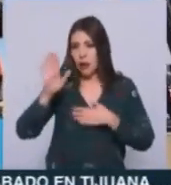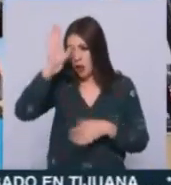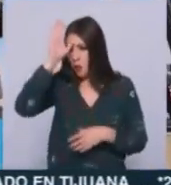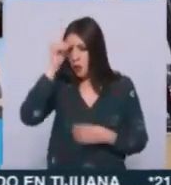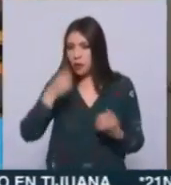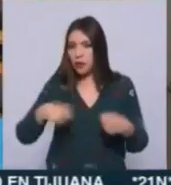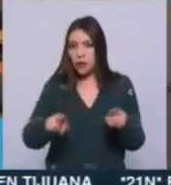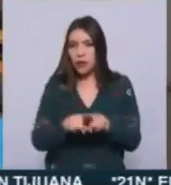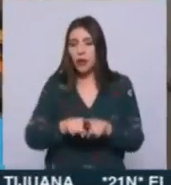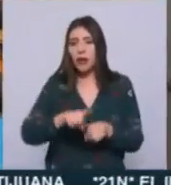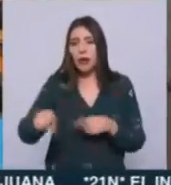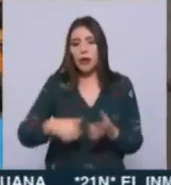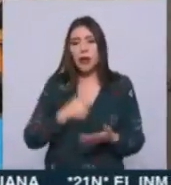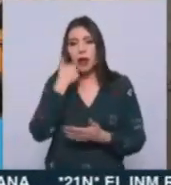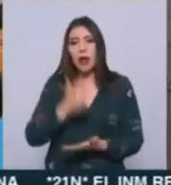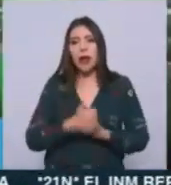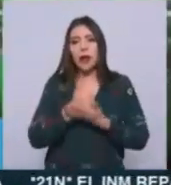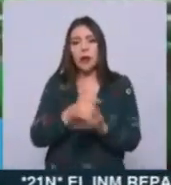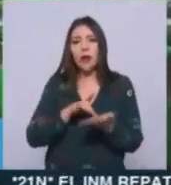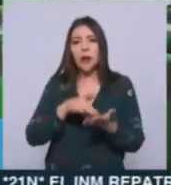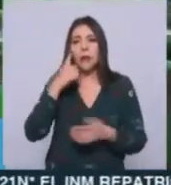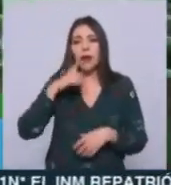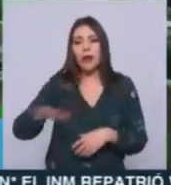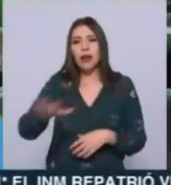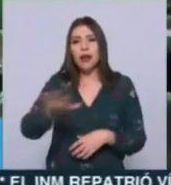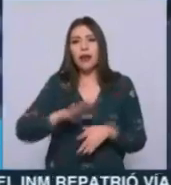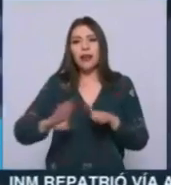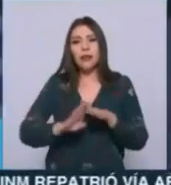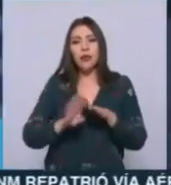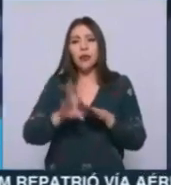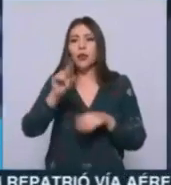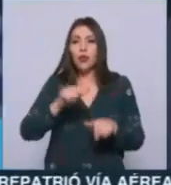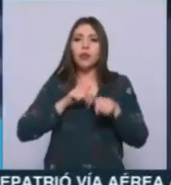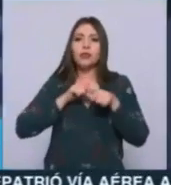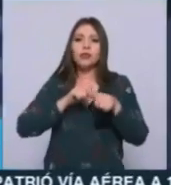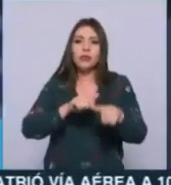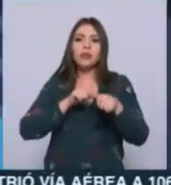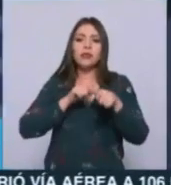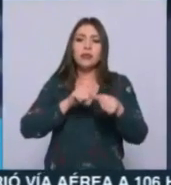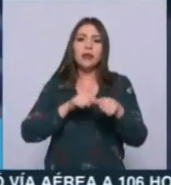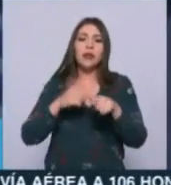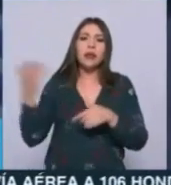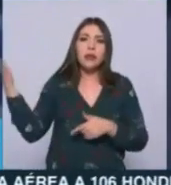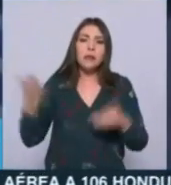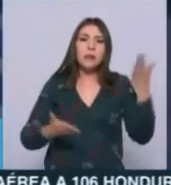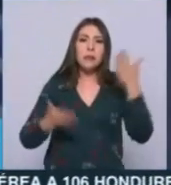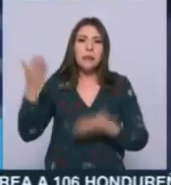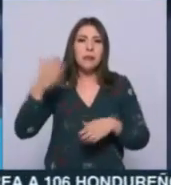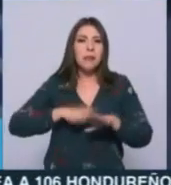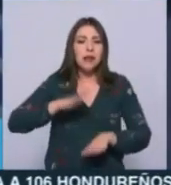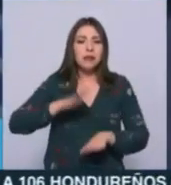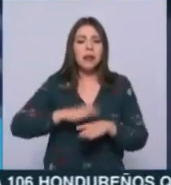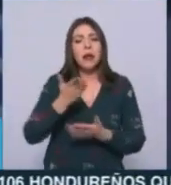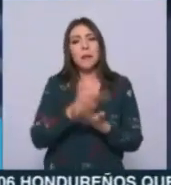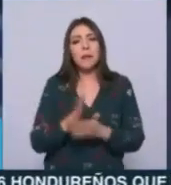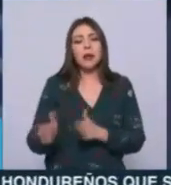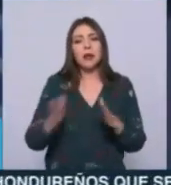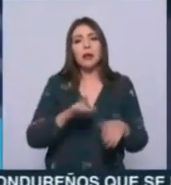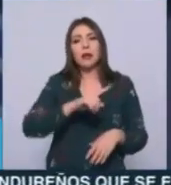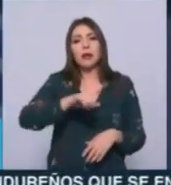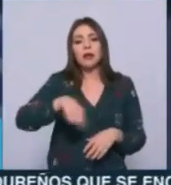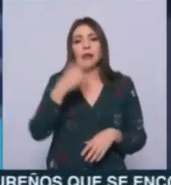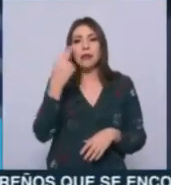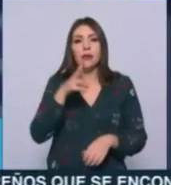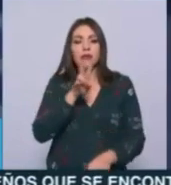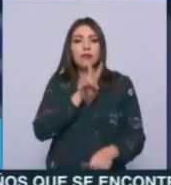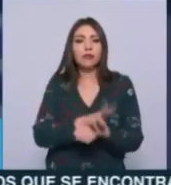que todo el flujo migratorio se detenga, pero además a lograr un tema de seguridad. Ahí ese es